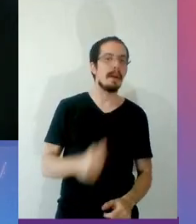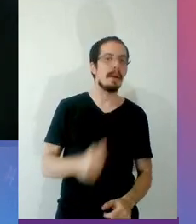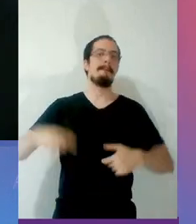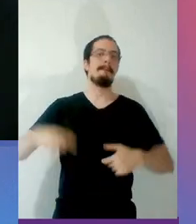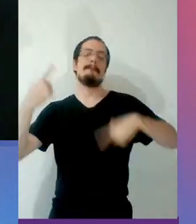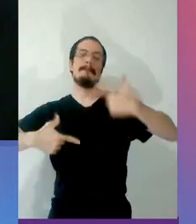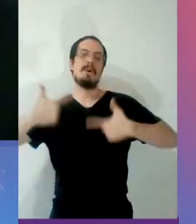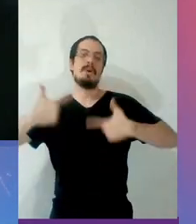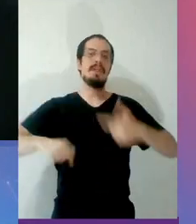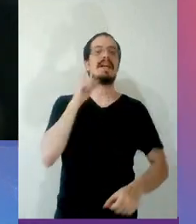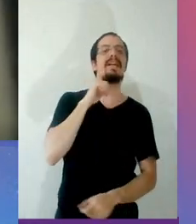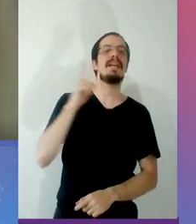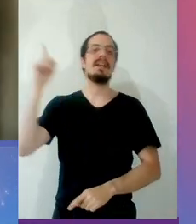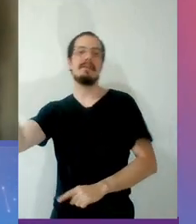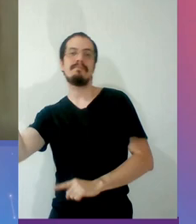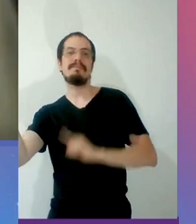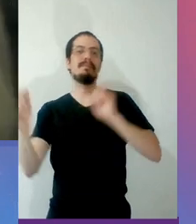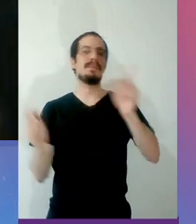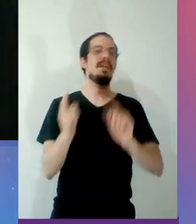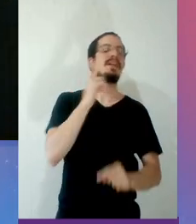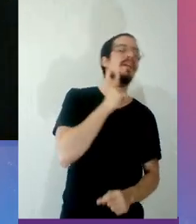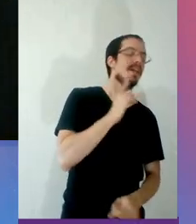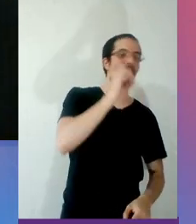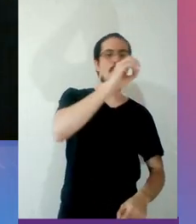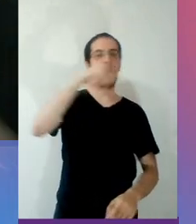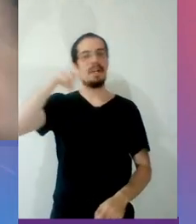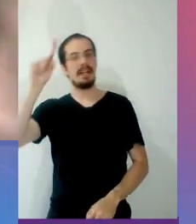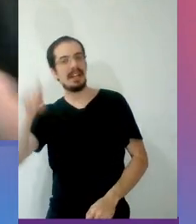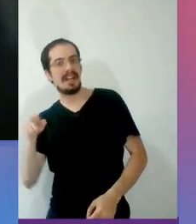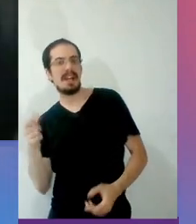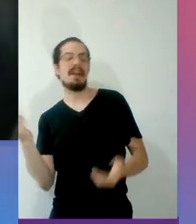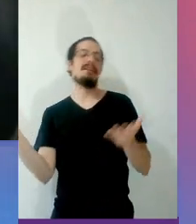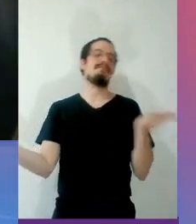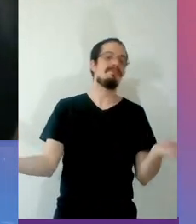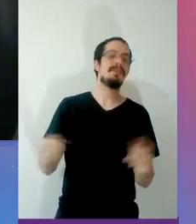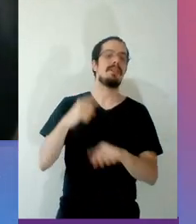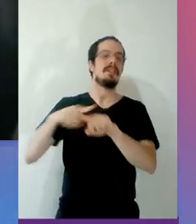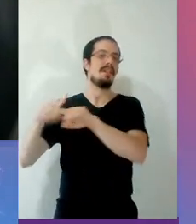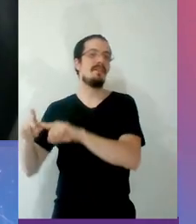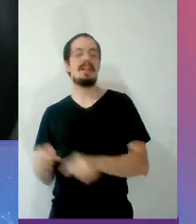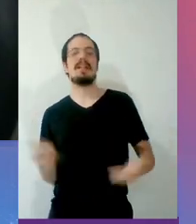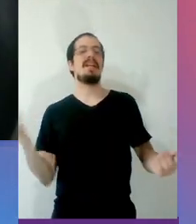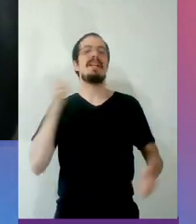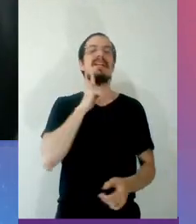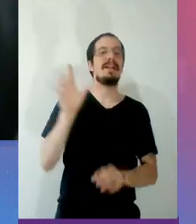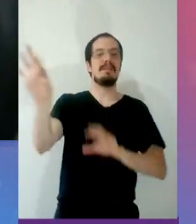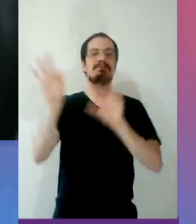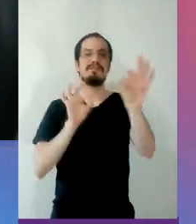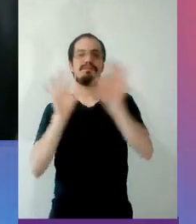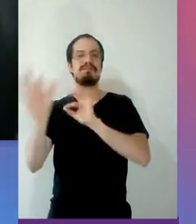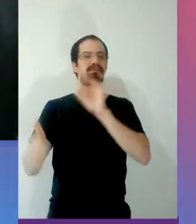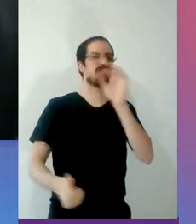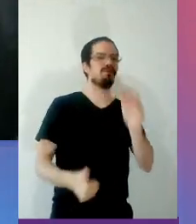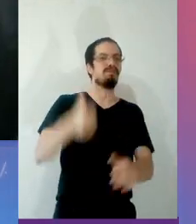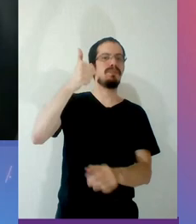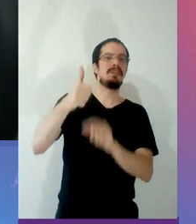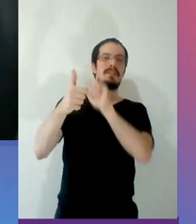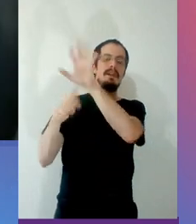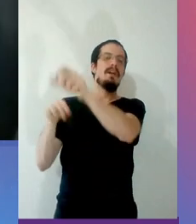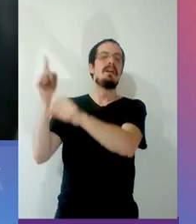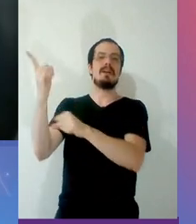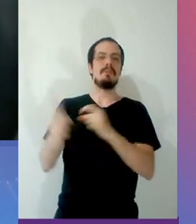en la ONG, quién en las organizaciones sociales. O sea, para poder armar una masa crítica que sea capaz de